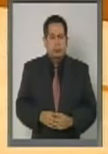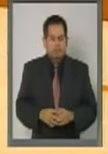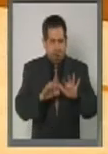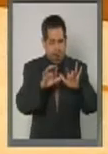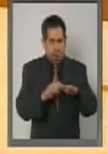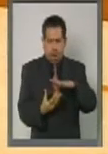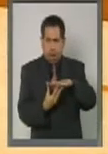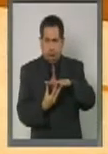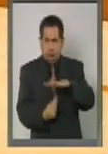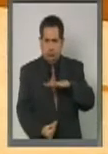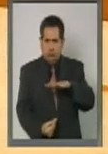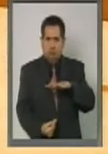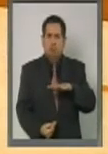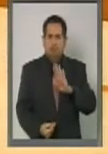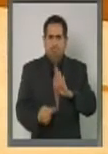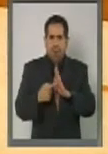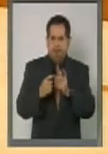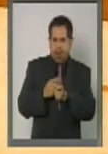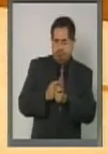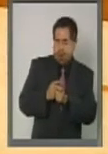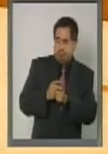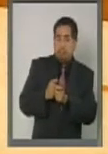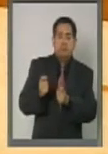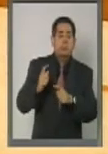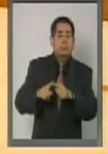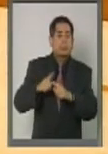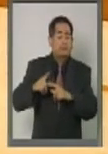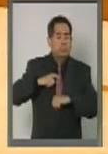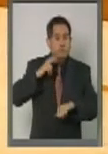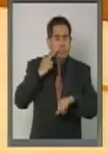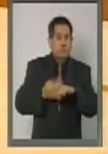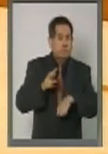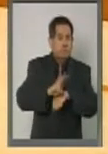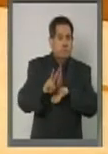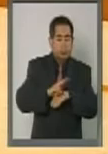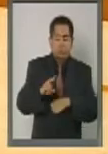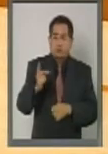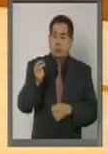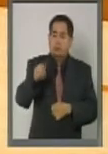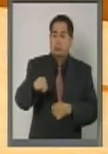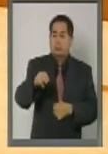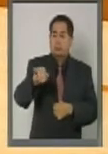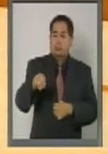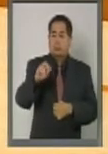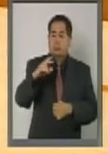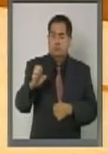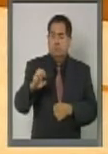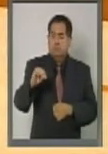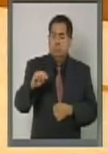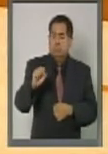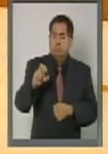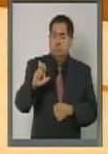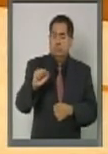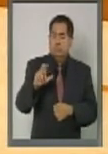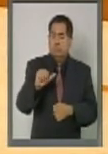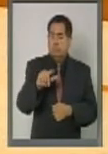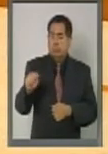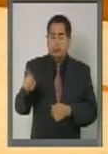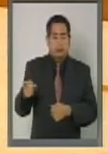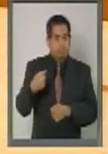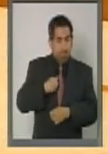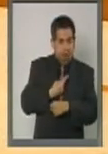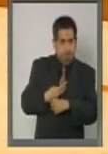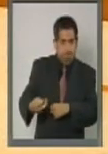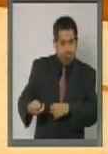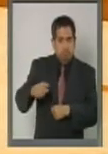una copia de la carta del canciller de Venezuela, don Jorge Arreaza Montserrat, en la que invita al gobierno